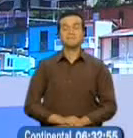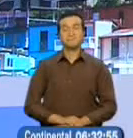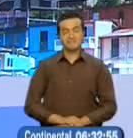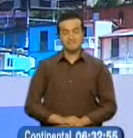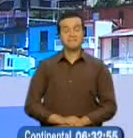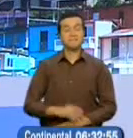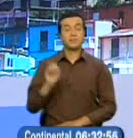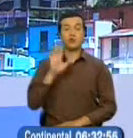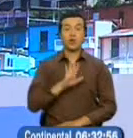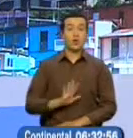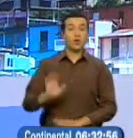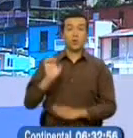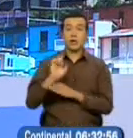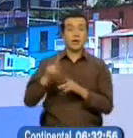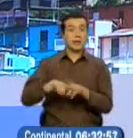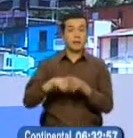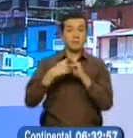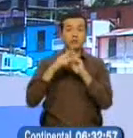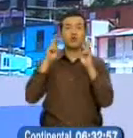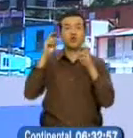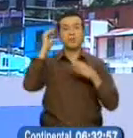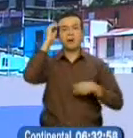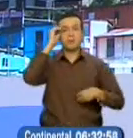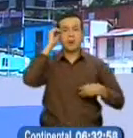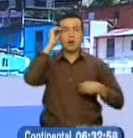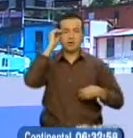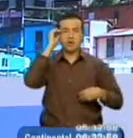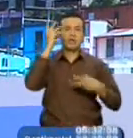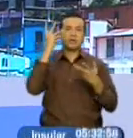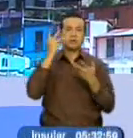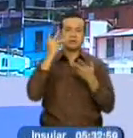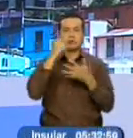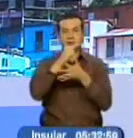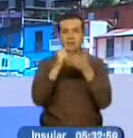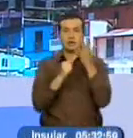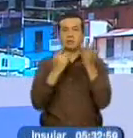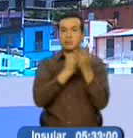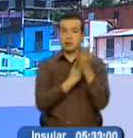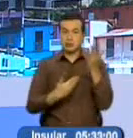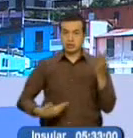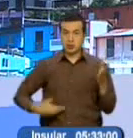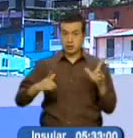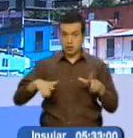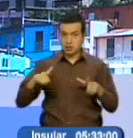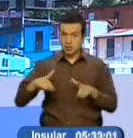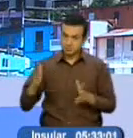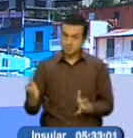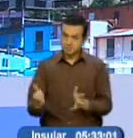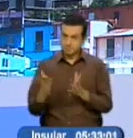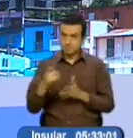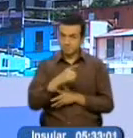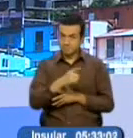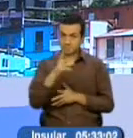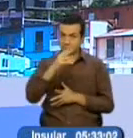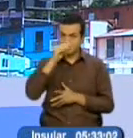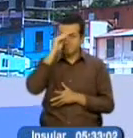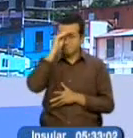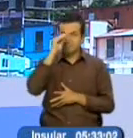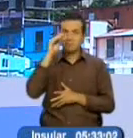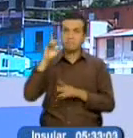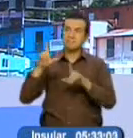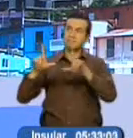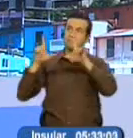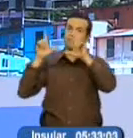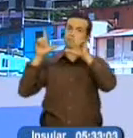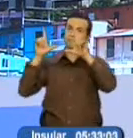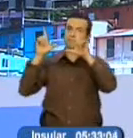Comenzamos. A nivel nacional se inició la campaña de valores y personajes emblemáticos que impulsa el presidente de la República, Lenín Moreno. El retrato de Manuel Espejo estará